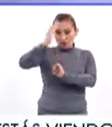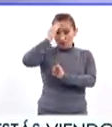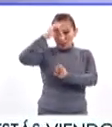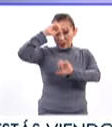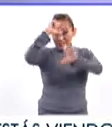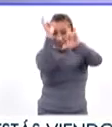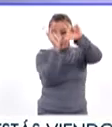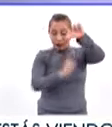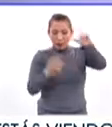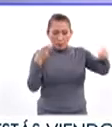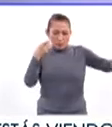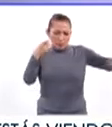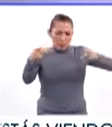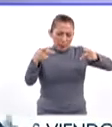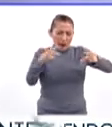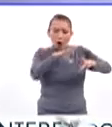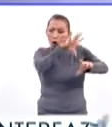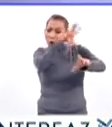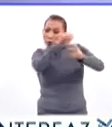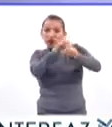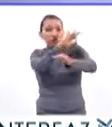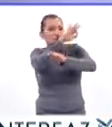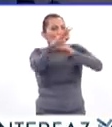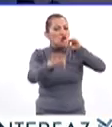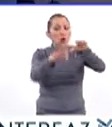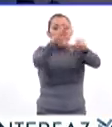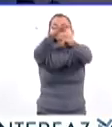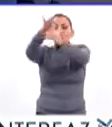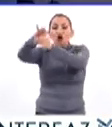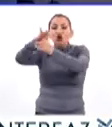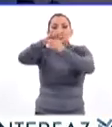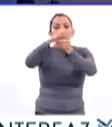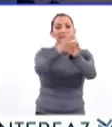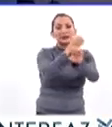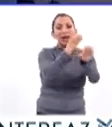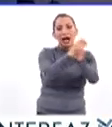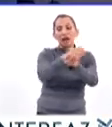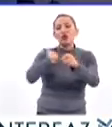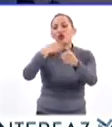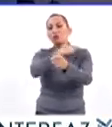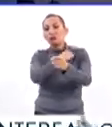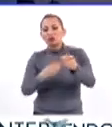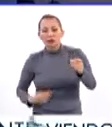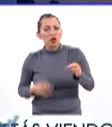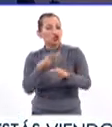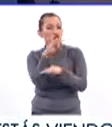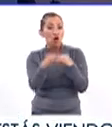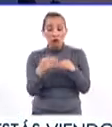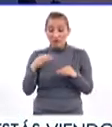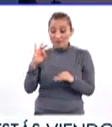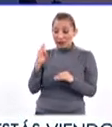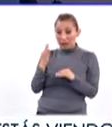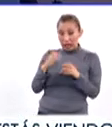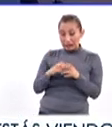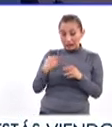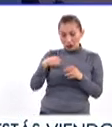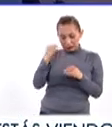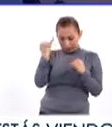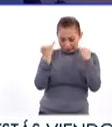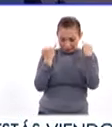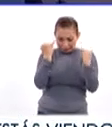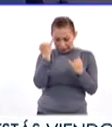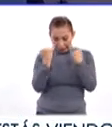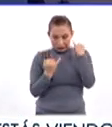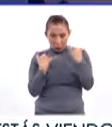nacional organice de manera homogénea todas las elecciones de las entidades federativas junto con la federal. Ese es un gran reto que tenemos